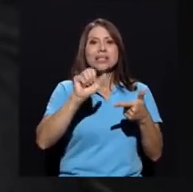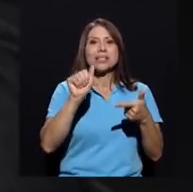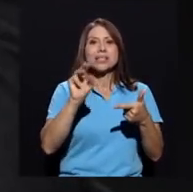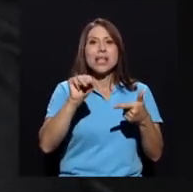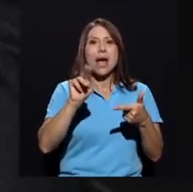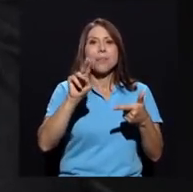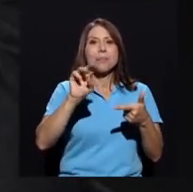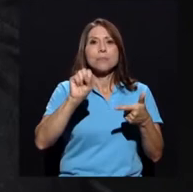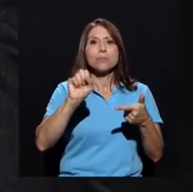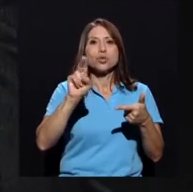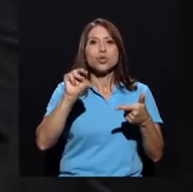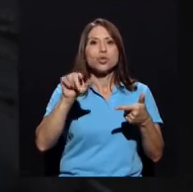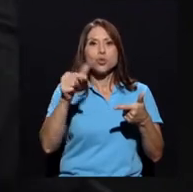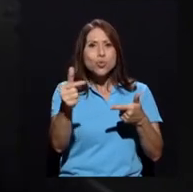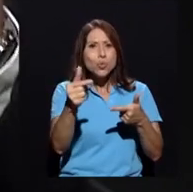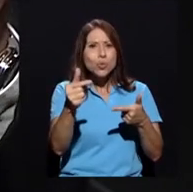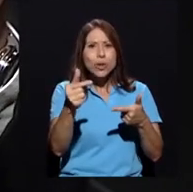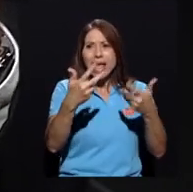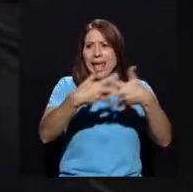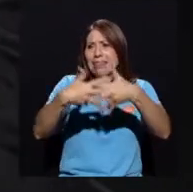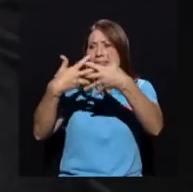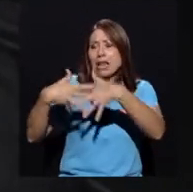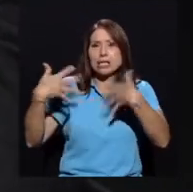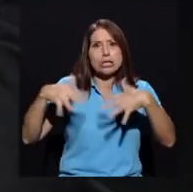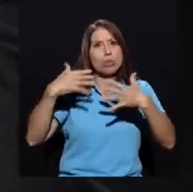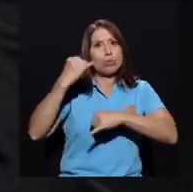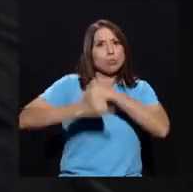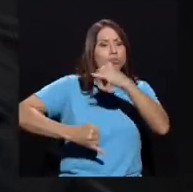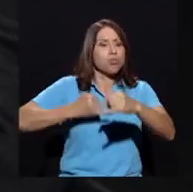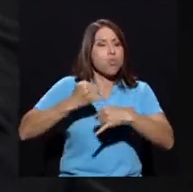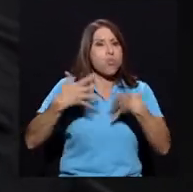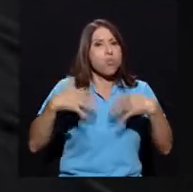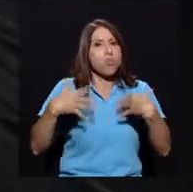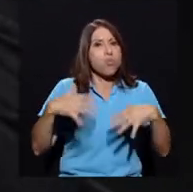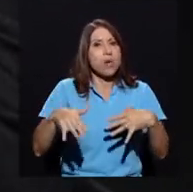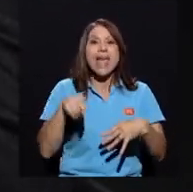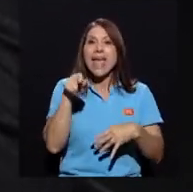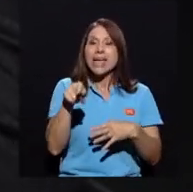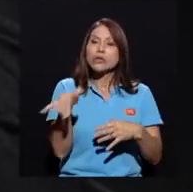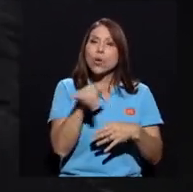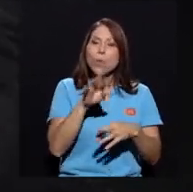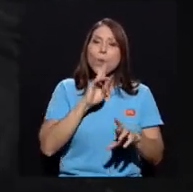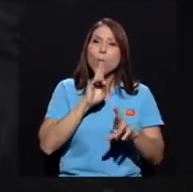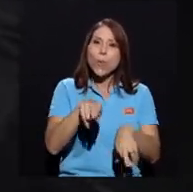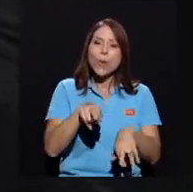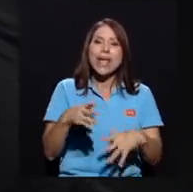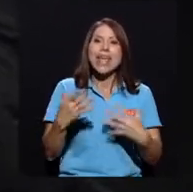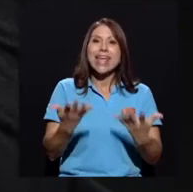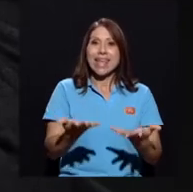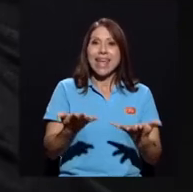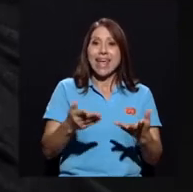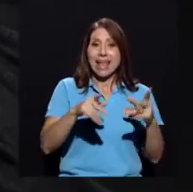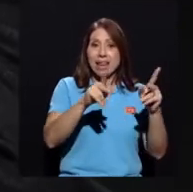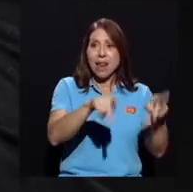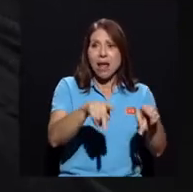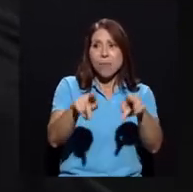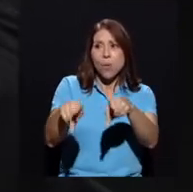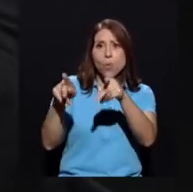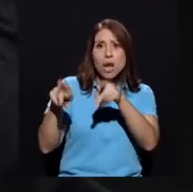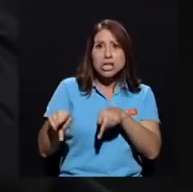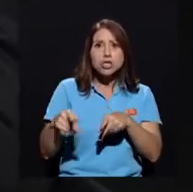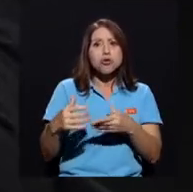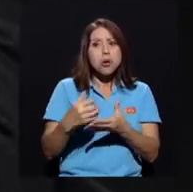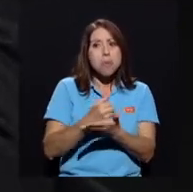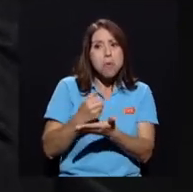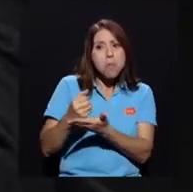conglomerados que son mundiales ahora. Eso trajo como consecuencia que la población, al ir generando una población de clase media,